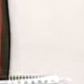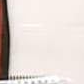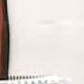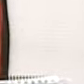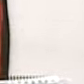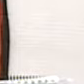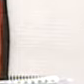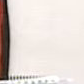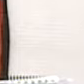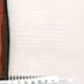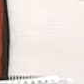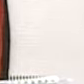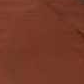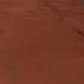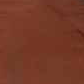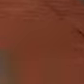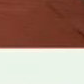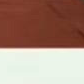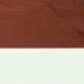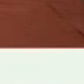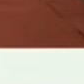12:02.